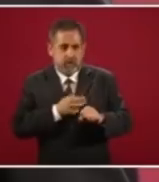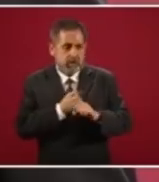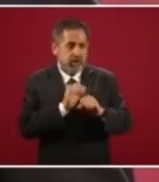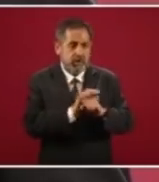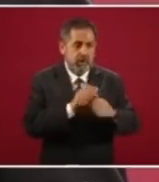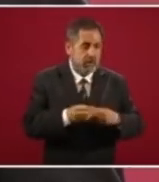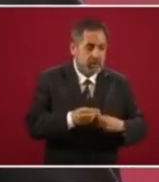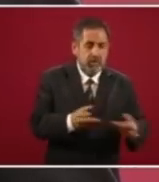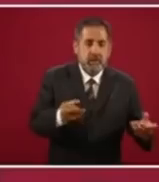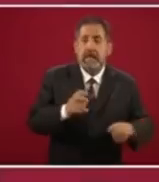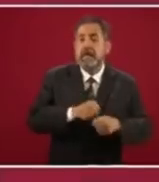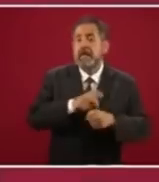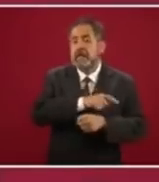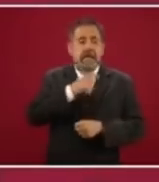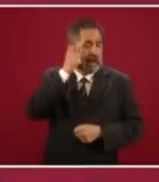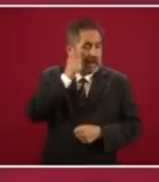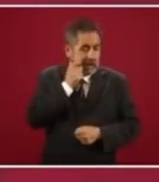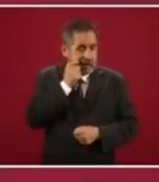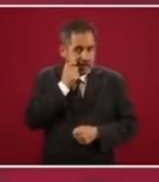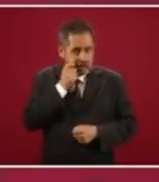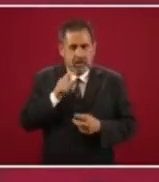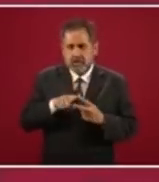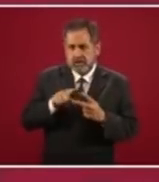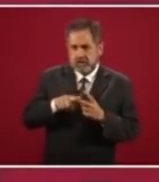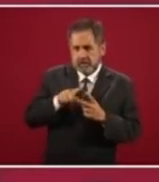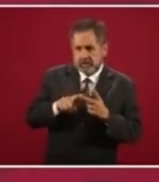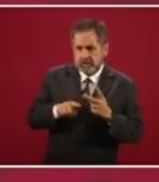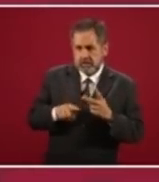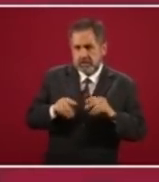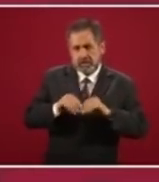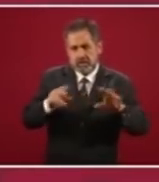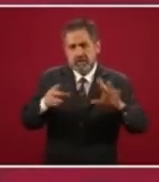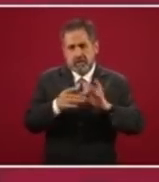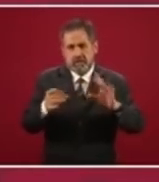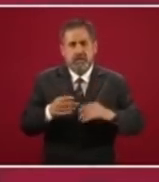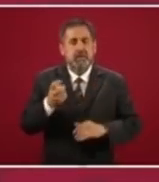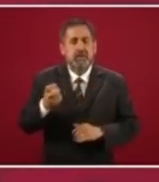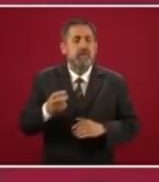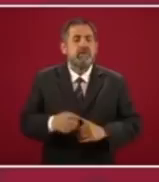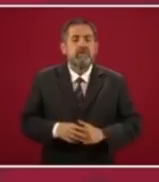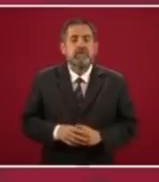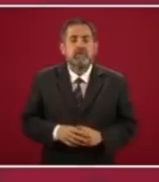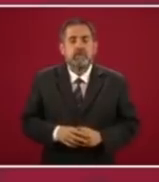pendiente, es otro tema. Y así